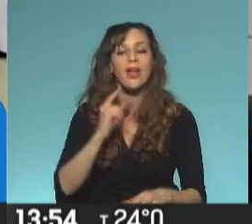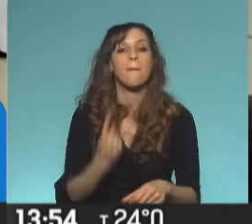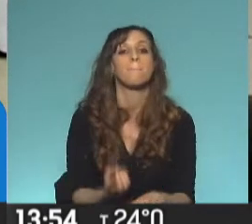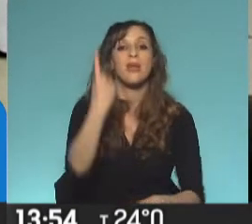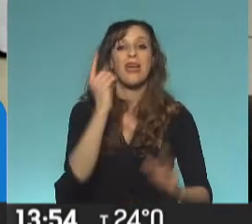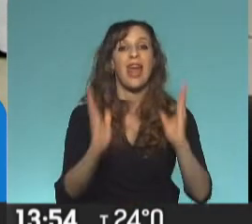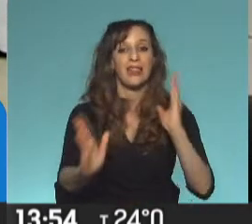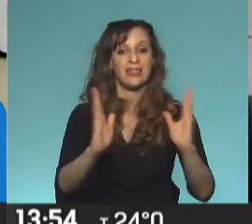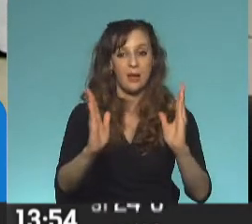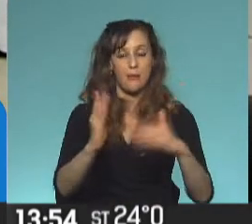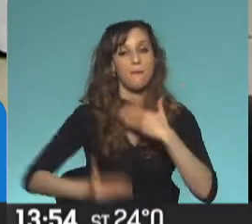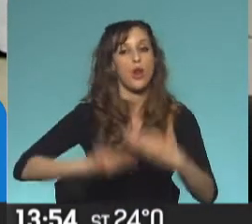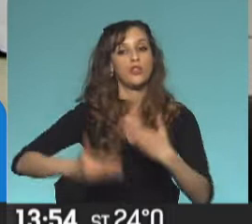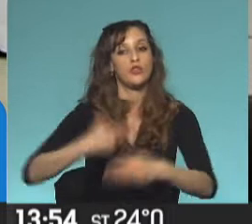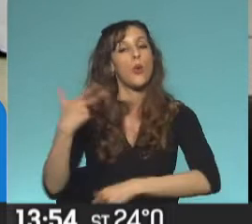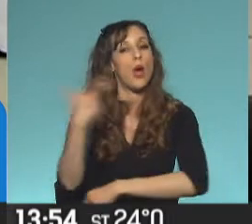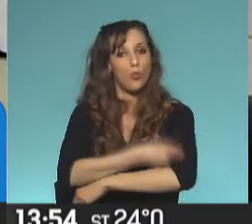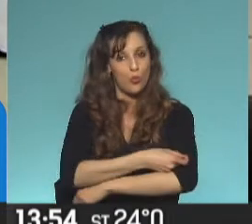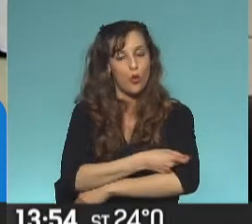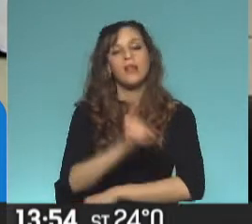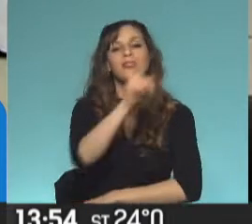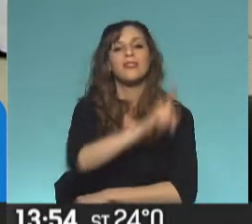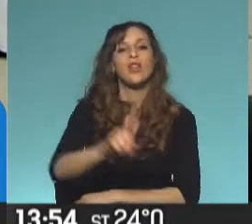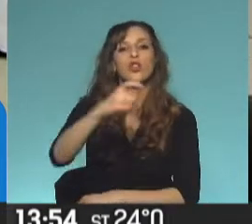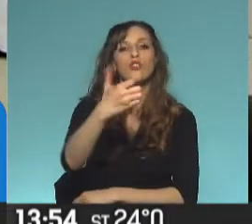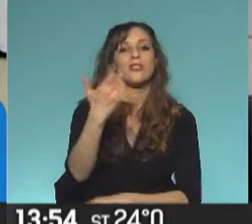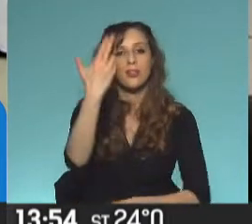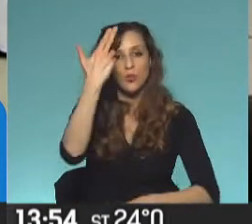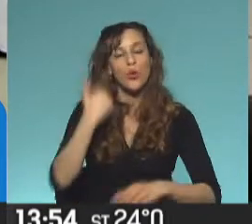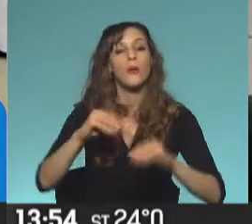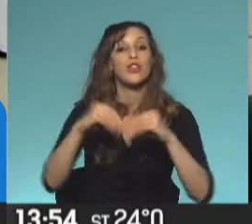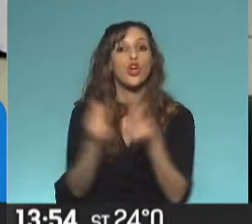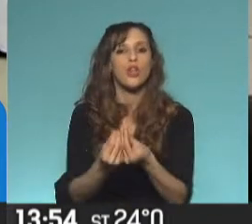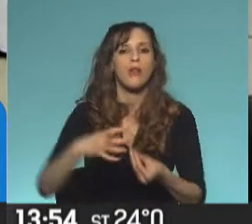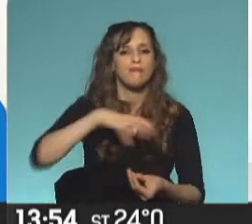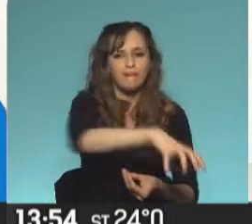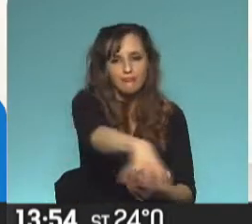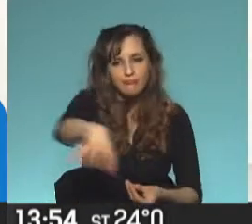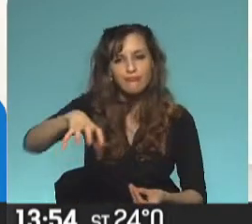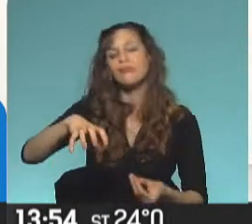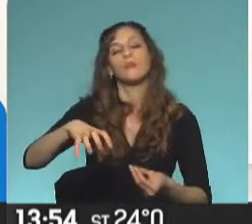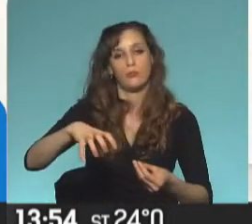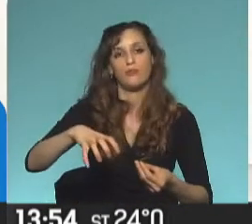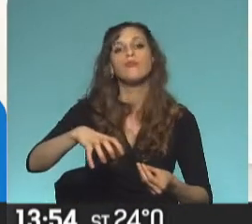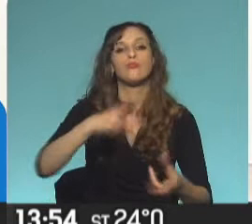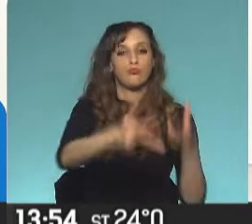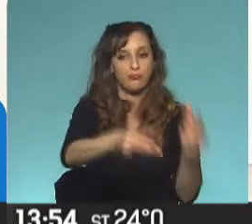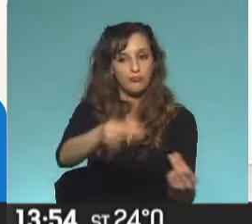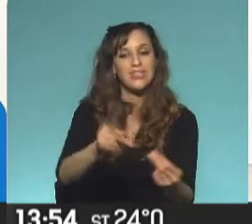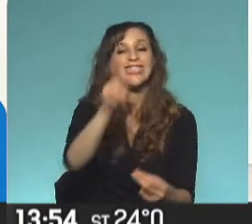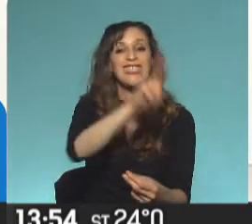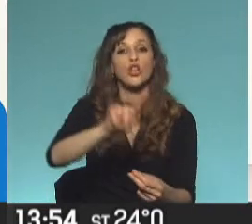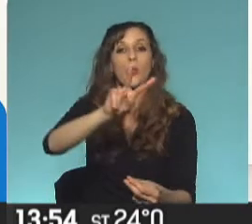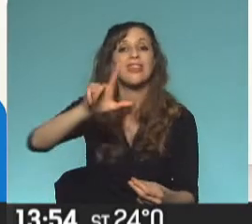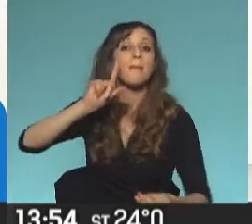son 169 centros de vacunación en toda la provincia para administrar estas primeras 123 mil vacunas